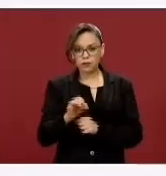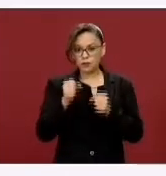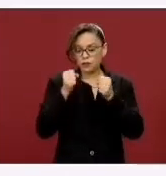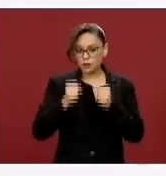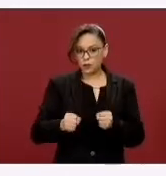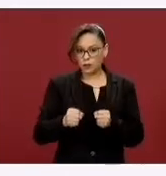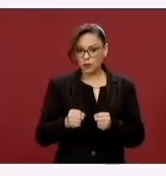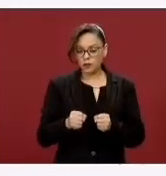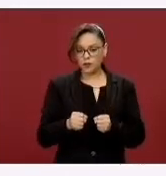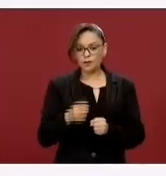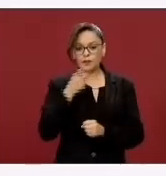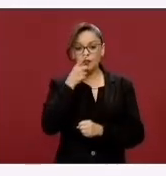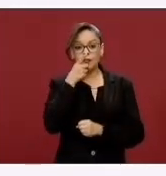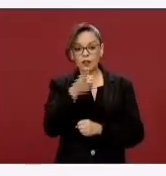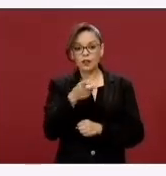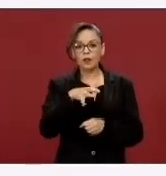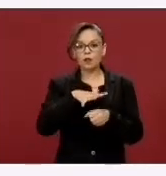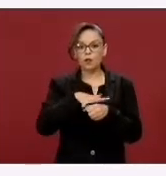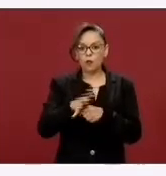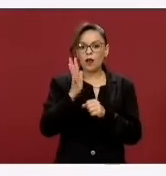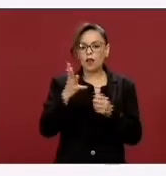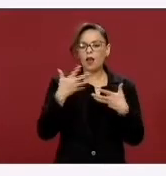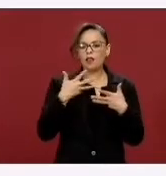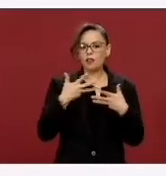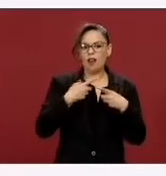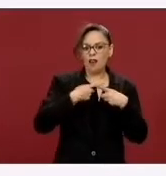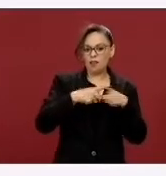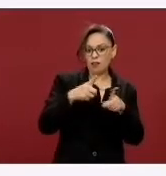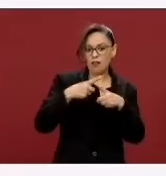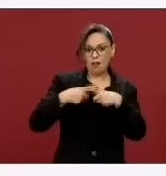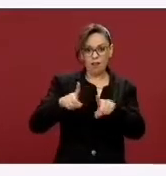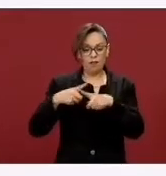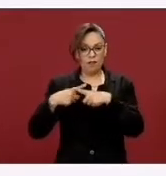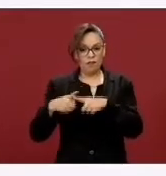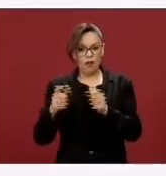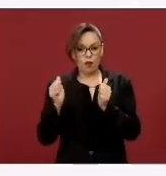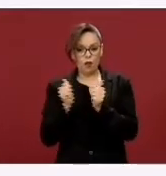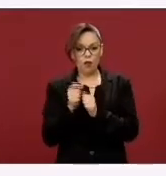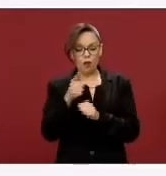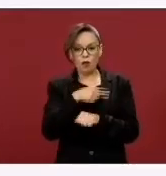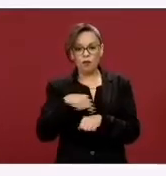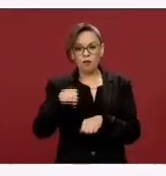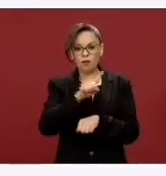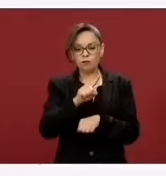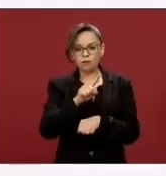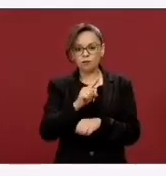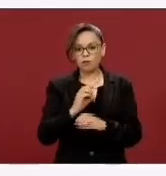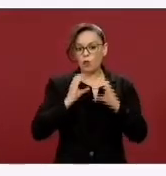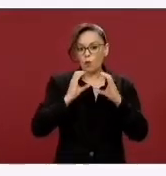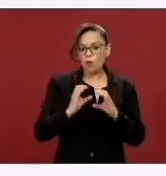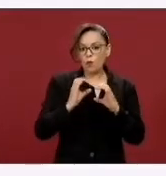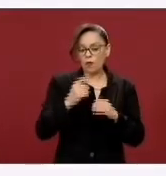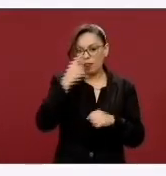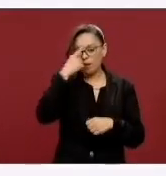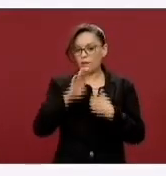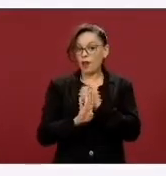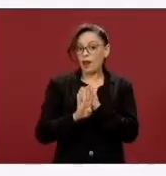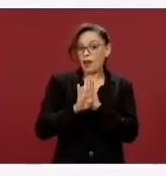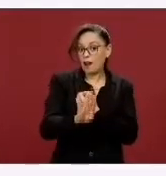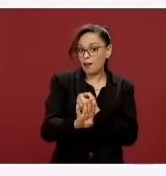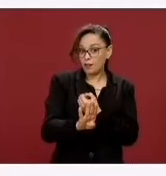sí mismo determine un cambio de prácticas respecto a la prevención y el control. Pero sí